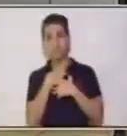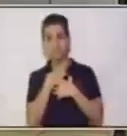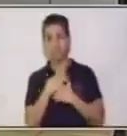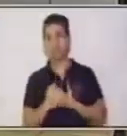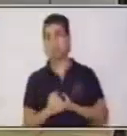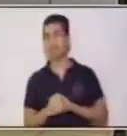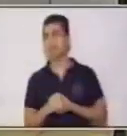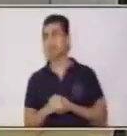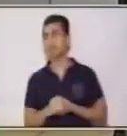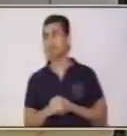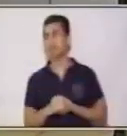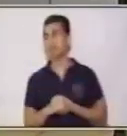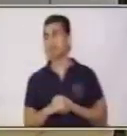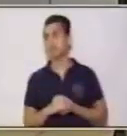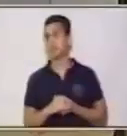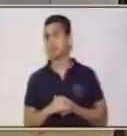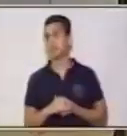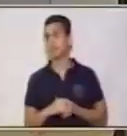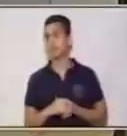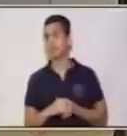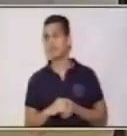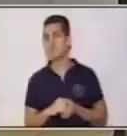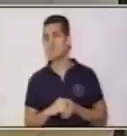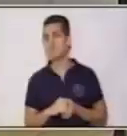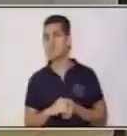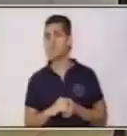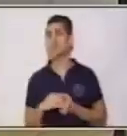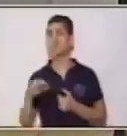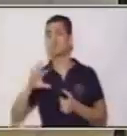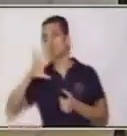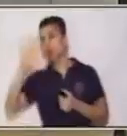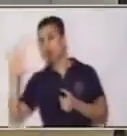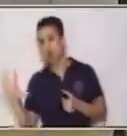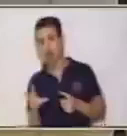extranjero. Este tipo de palabras en algún